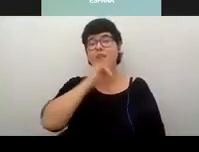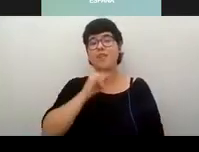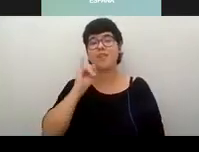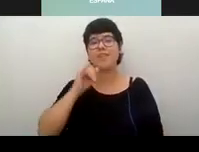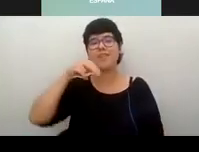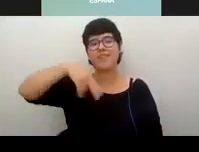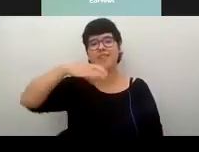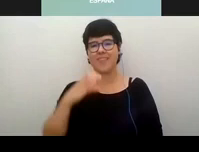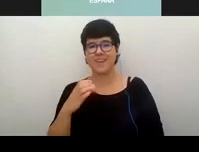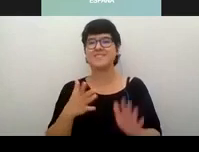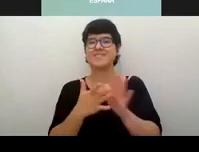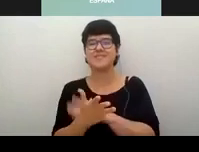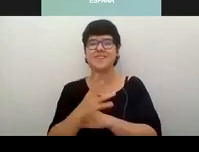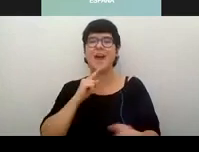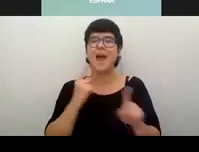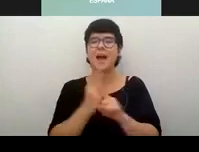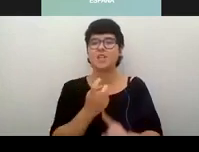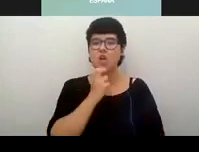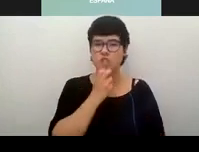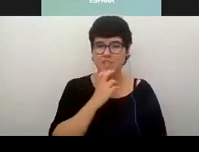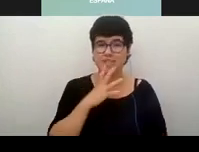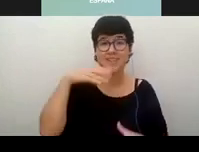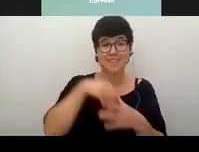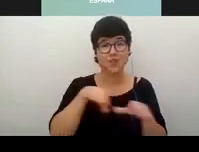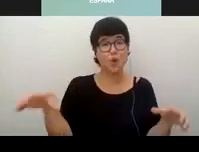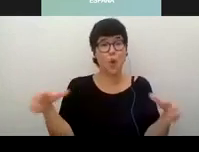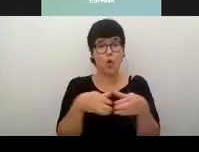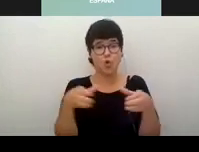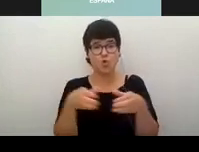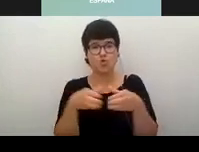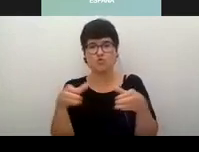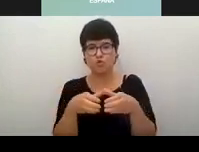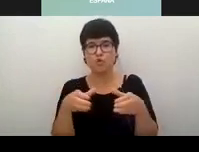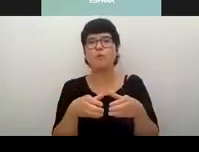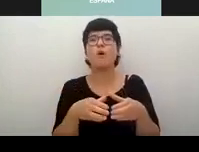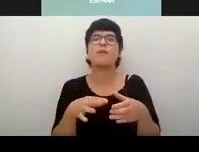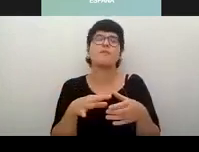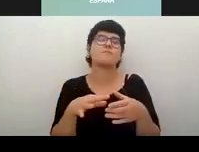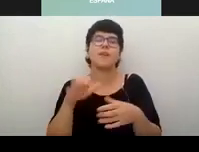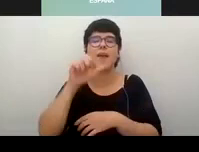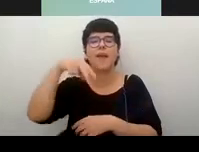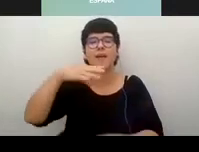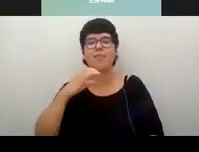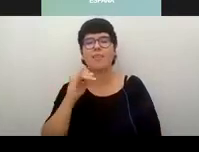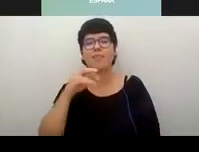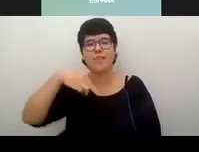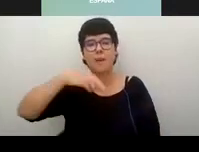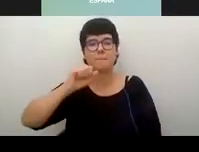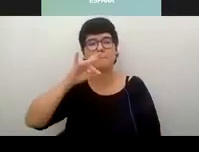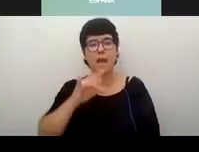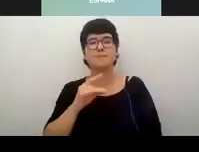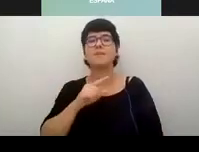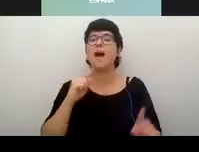forma parte de la superóxido dismutasa, que es un potente grupo enzimático antioxidante. El zinc también está implicado en